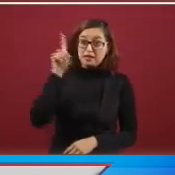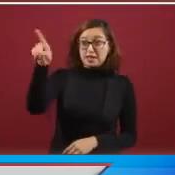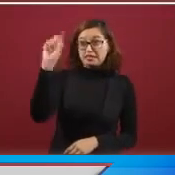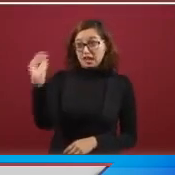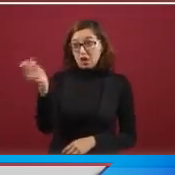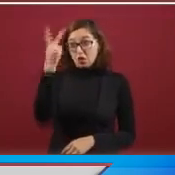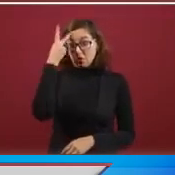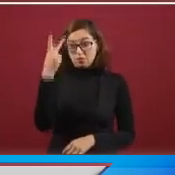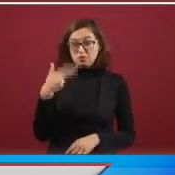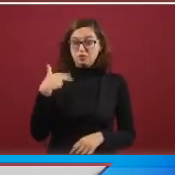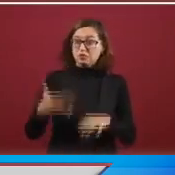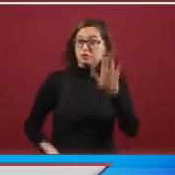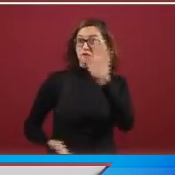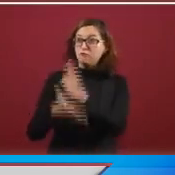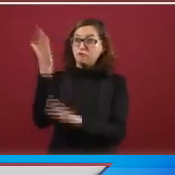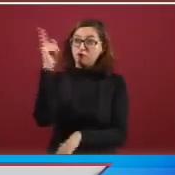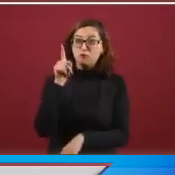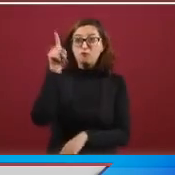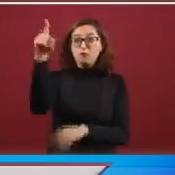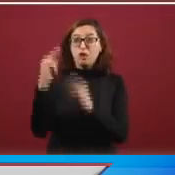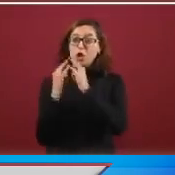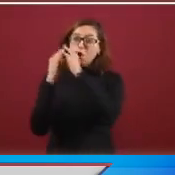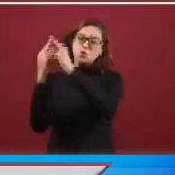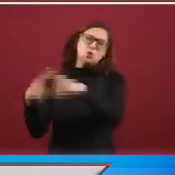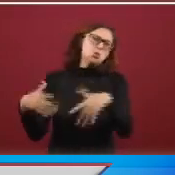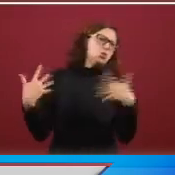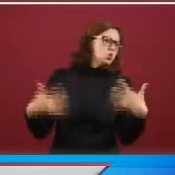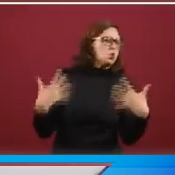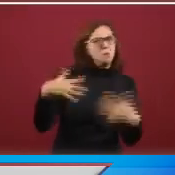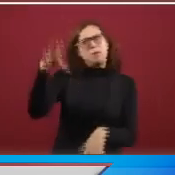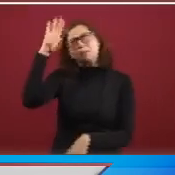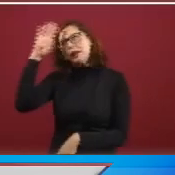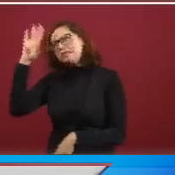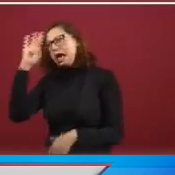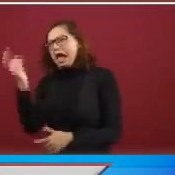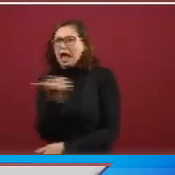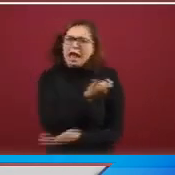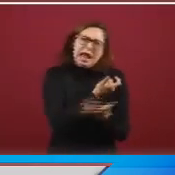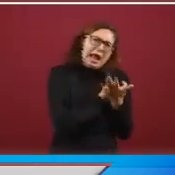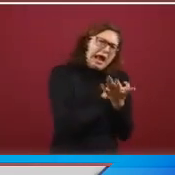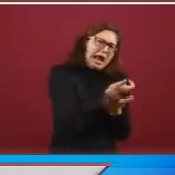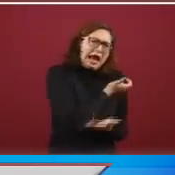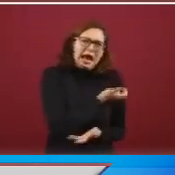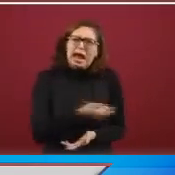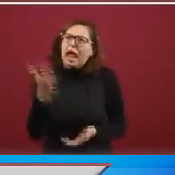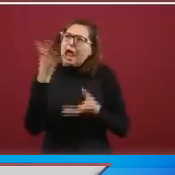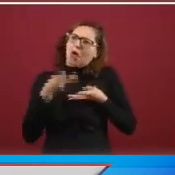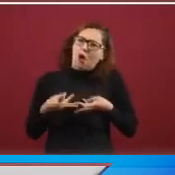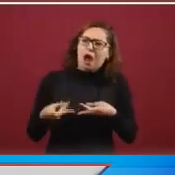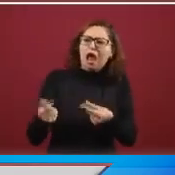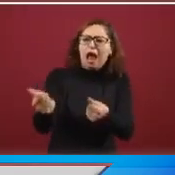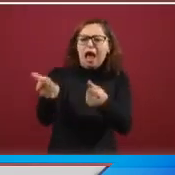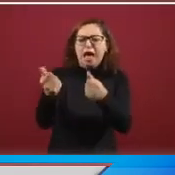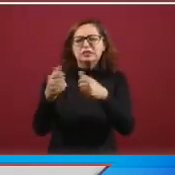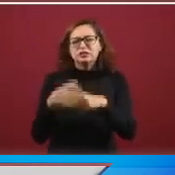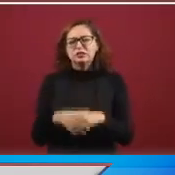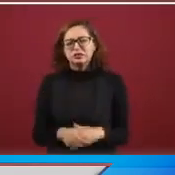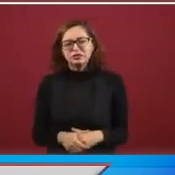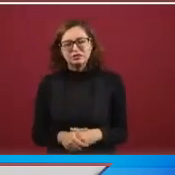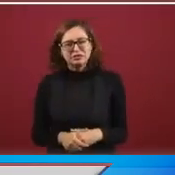Potosí. ¡Qué barbaridad! ¿Dónde está la austeridad? Pero el medio